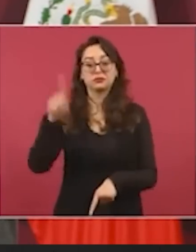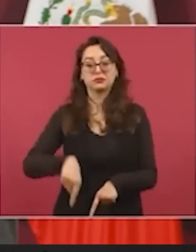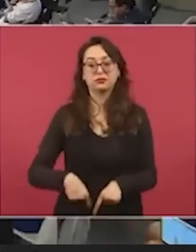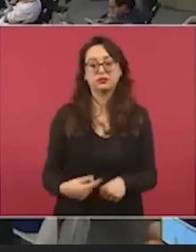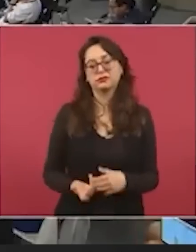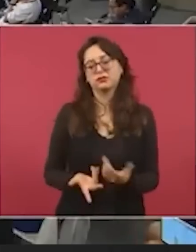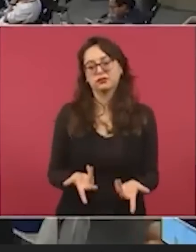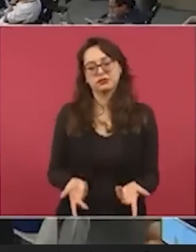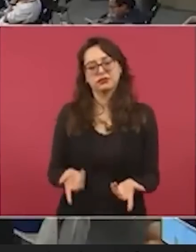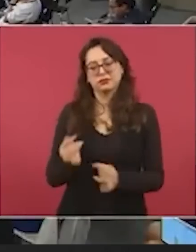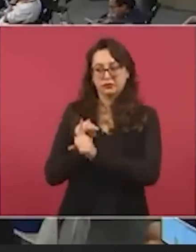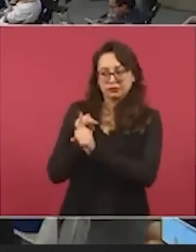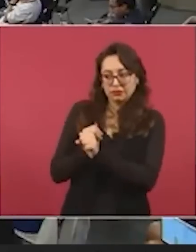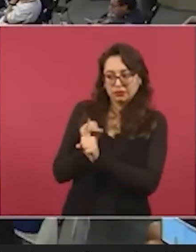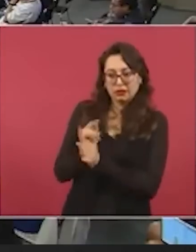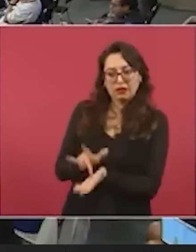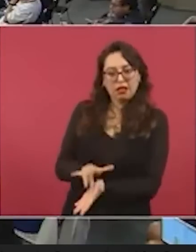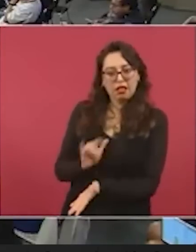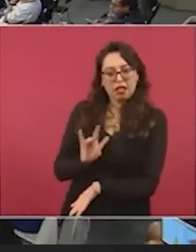Crimen.